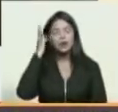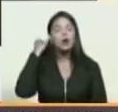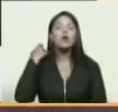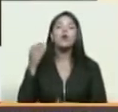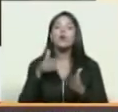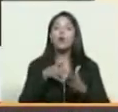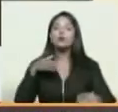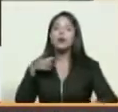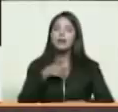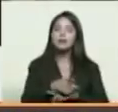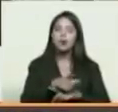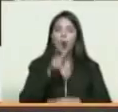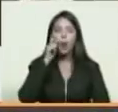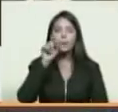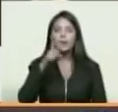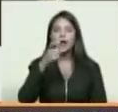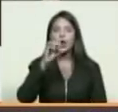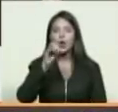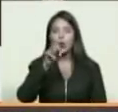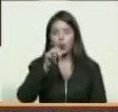dictadura gomecista,